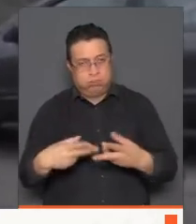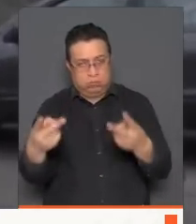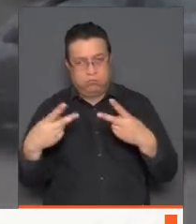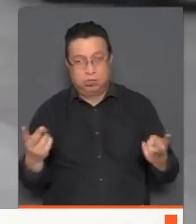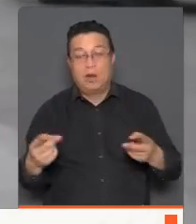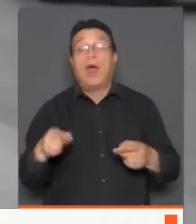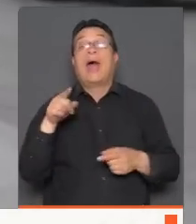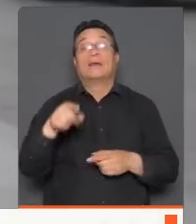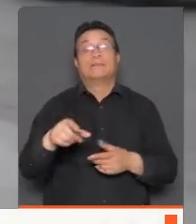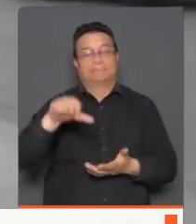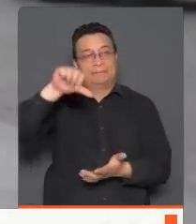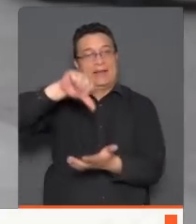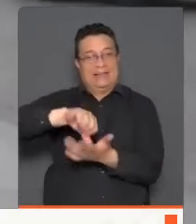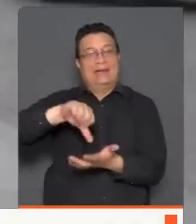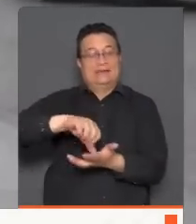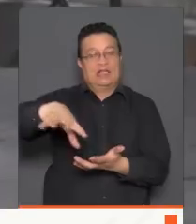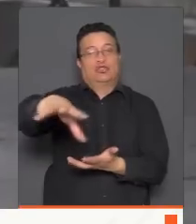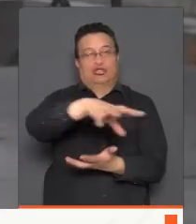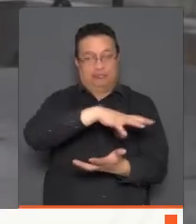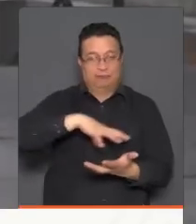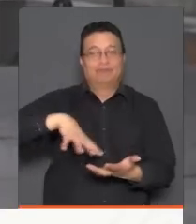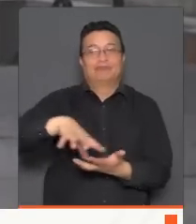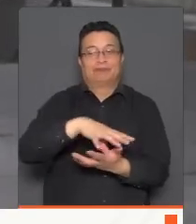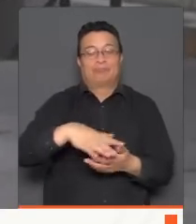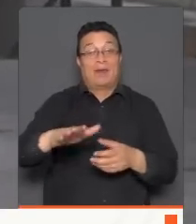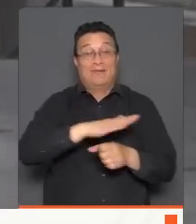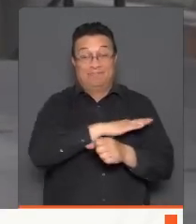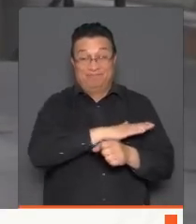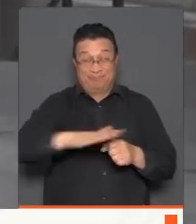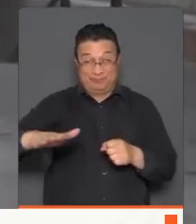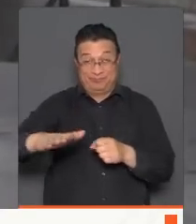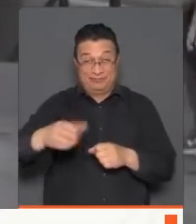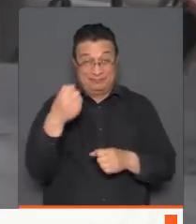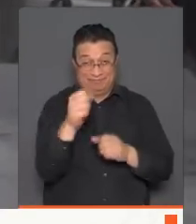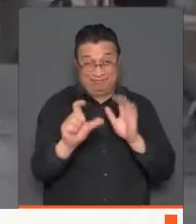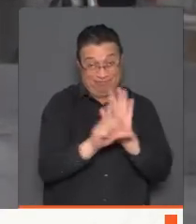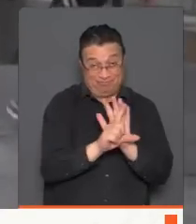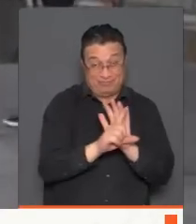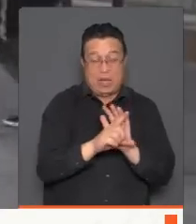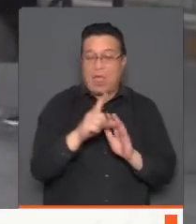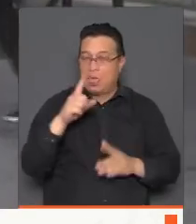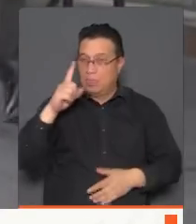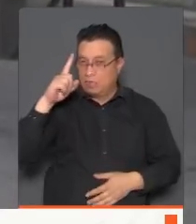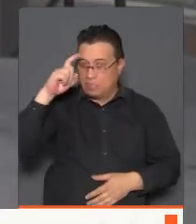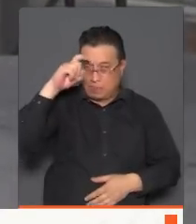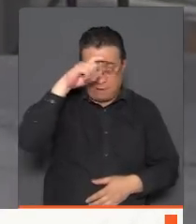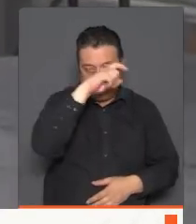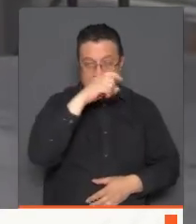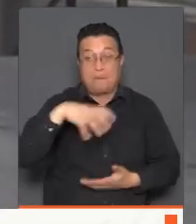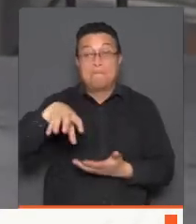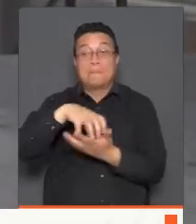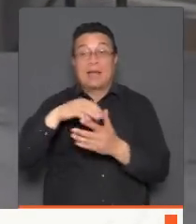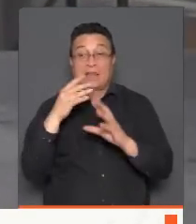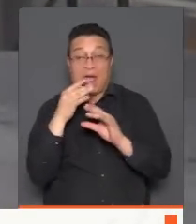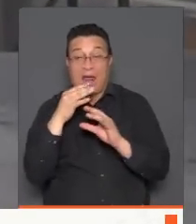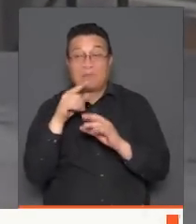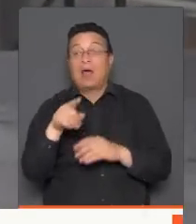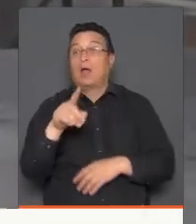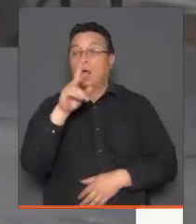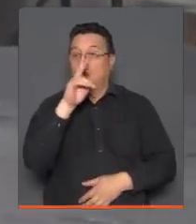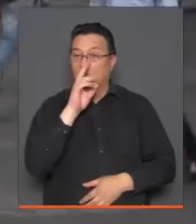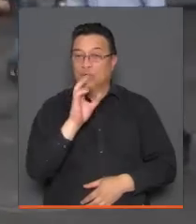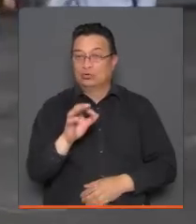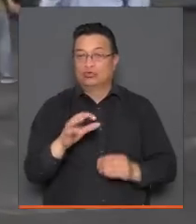calles del casco histórico. Erradicar la delincuencia se ha vuelto una tarea cuesta arriba. La Plaza de Armas luce como nunca por